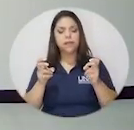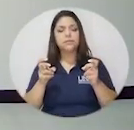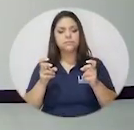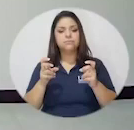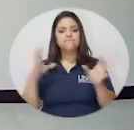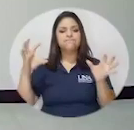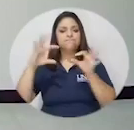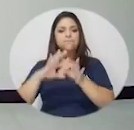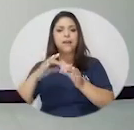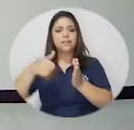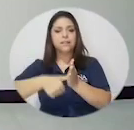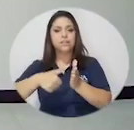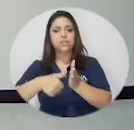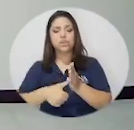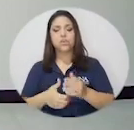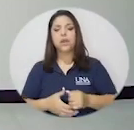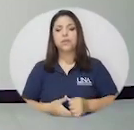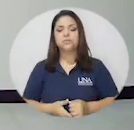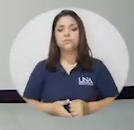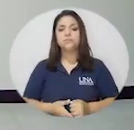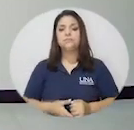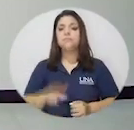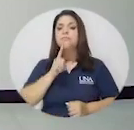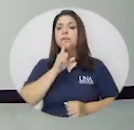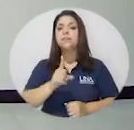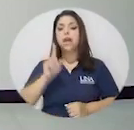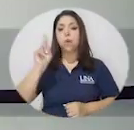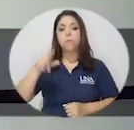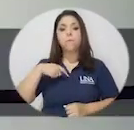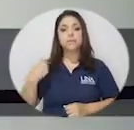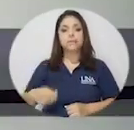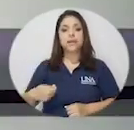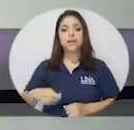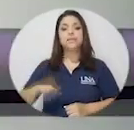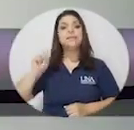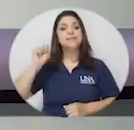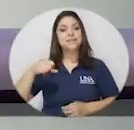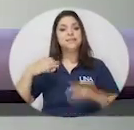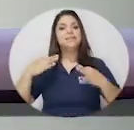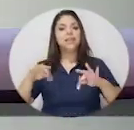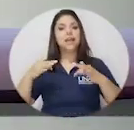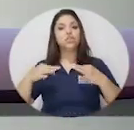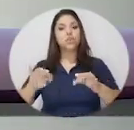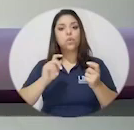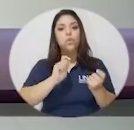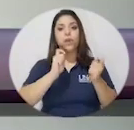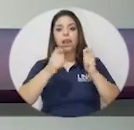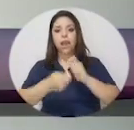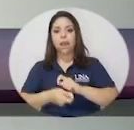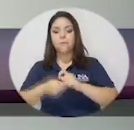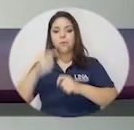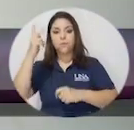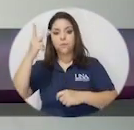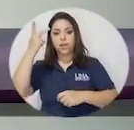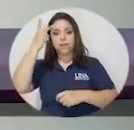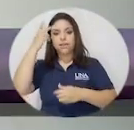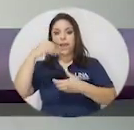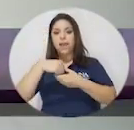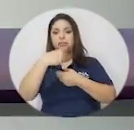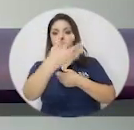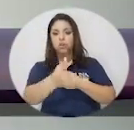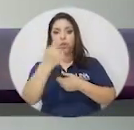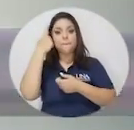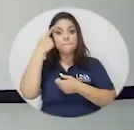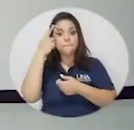elecciones. En realidad, uno de los presidentes que sí trató en su momento de hacer un cambio en la política exterior de Estados Unidos hacia América